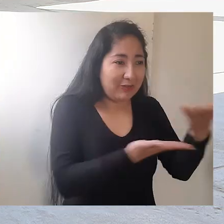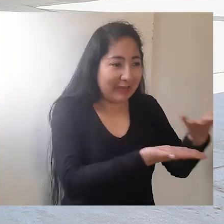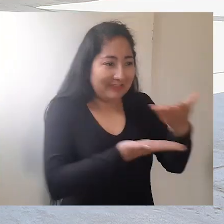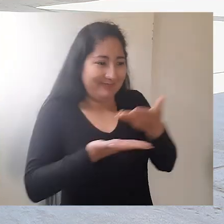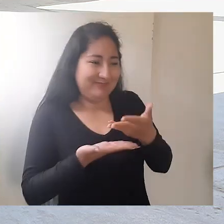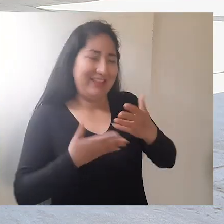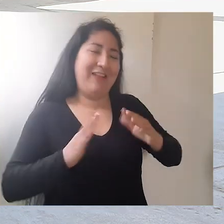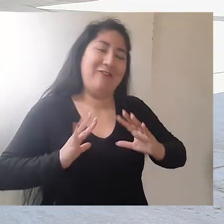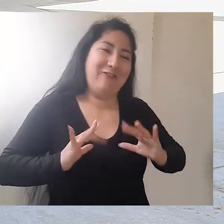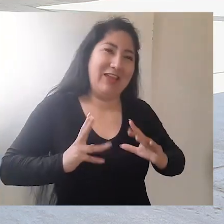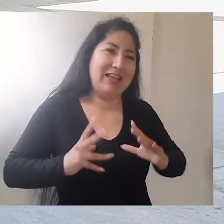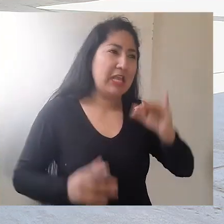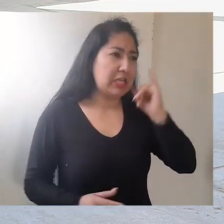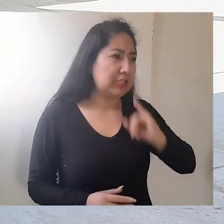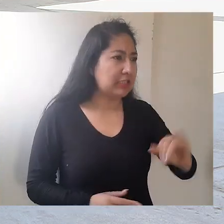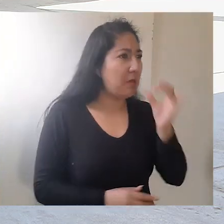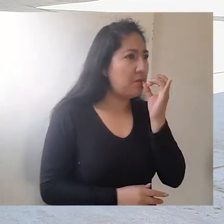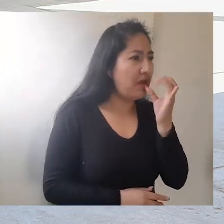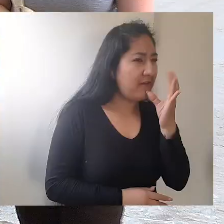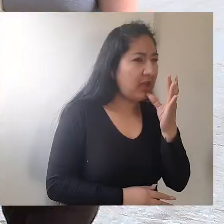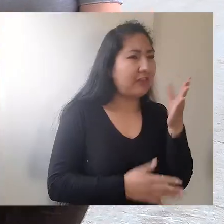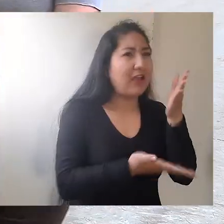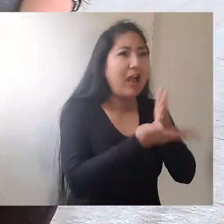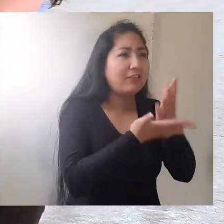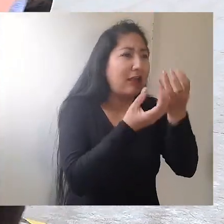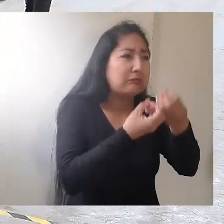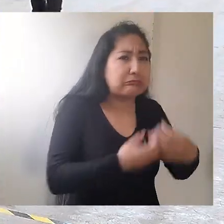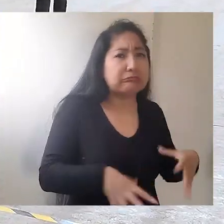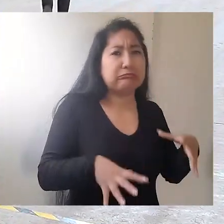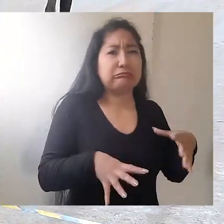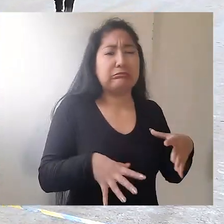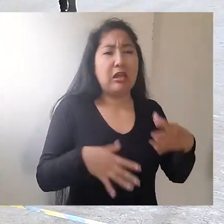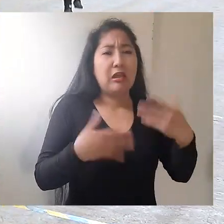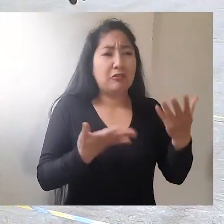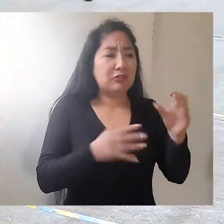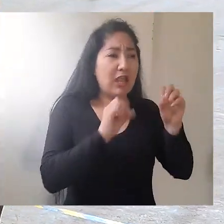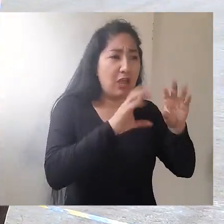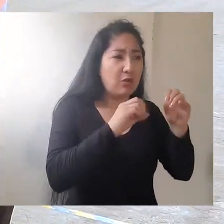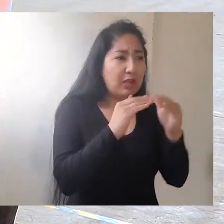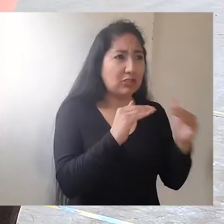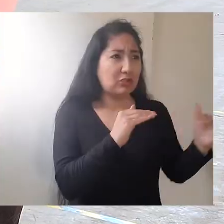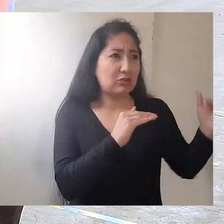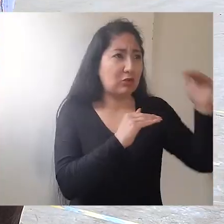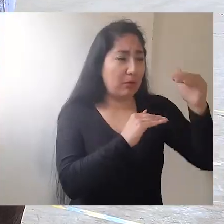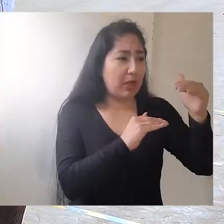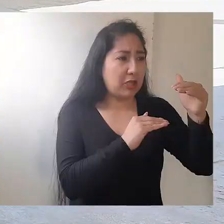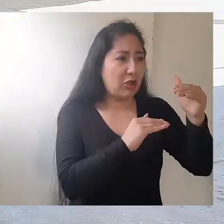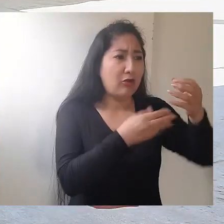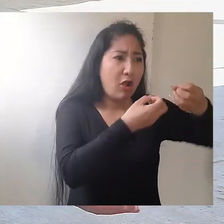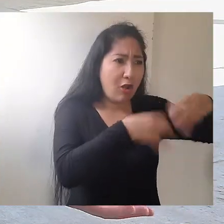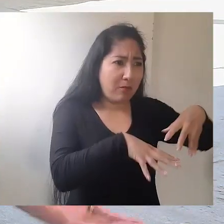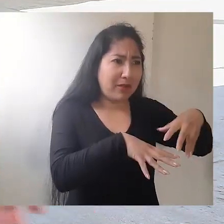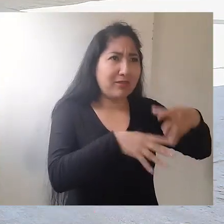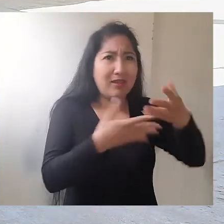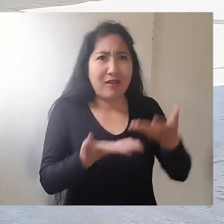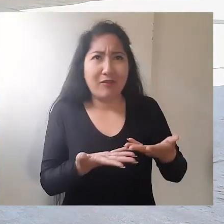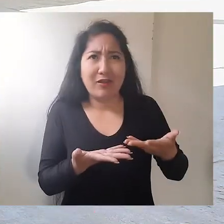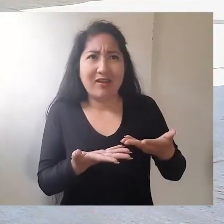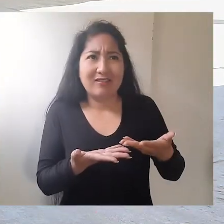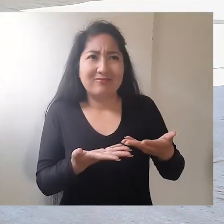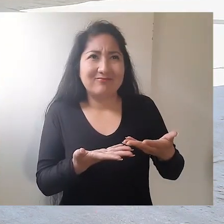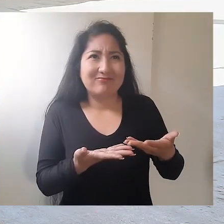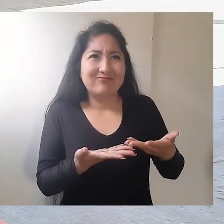ahora me lo entregaron y estoy súper feliz. Siempre tuve el verde, hasta me lo desactivaron, fue inactivo, pasé a educación superior, me